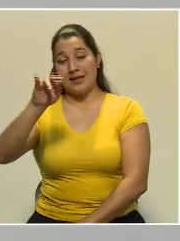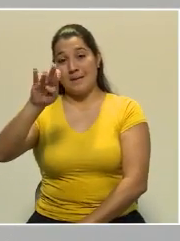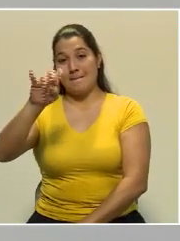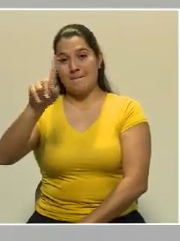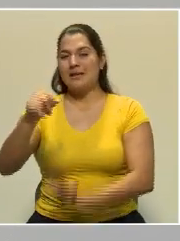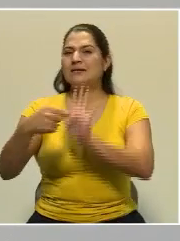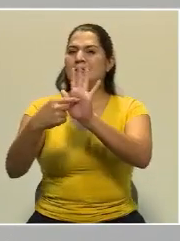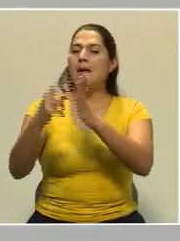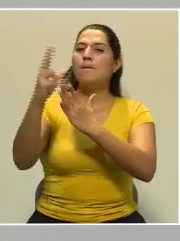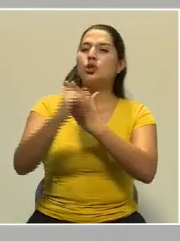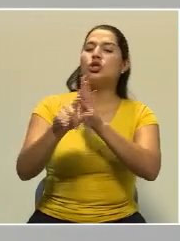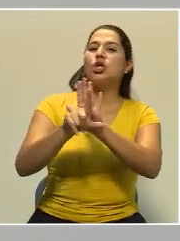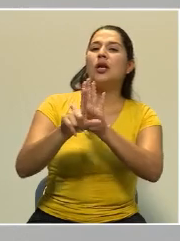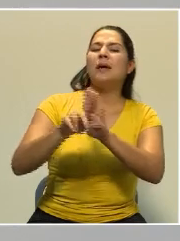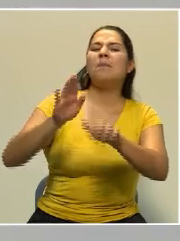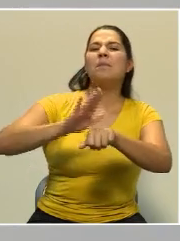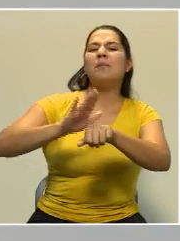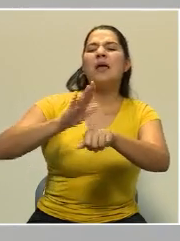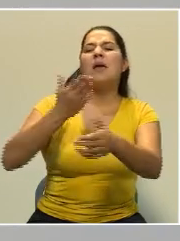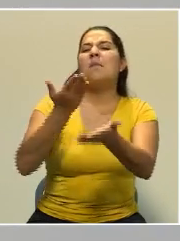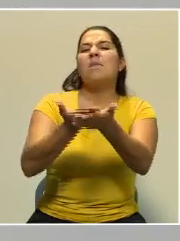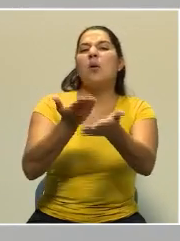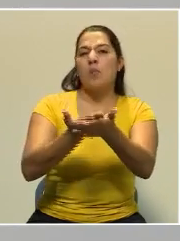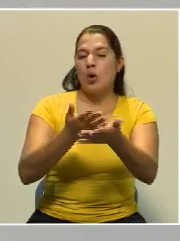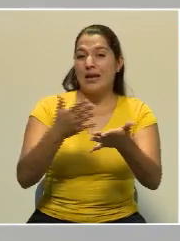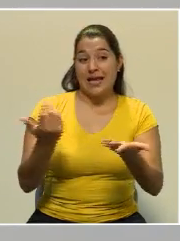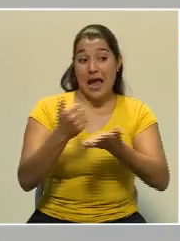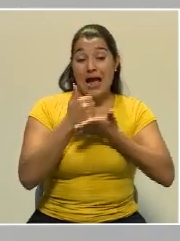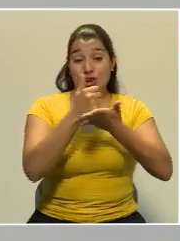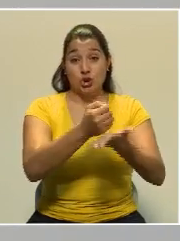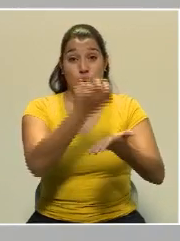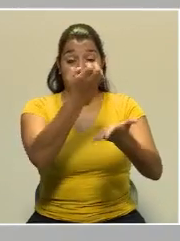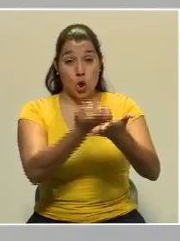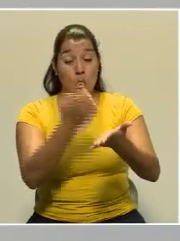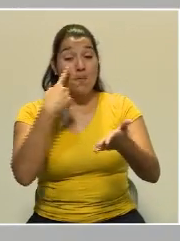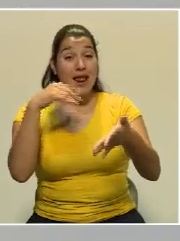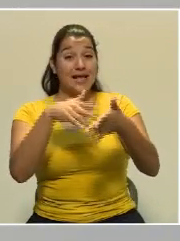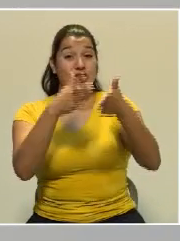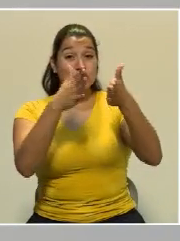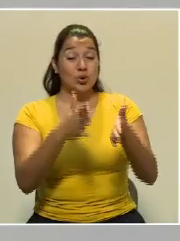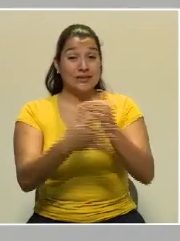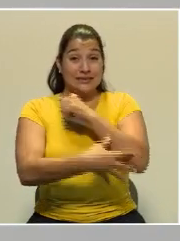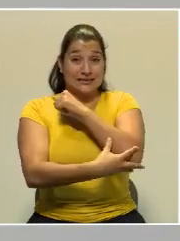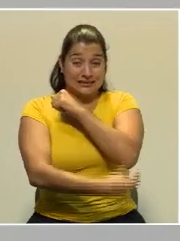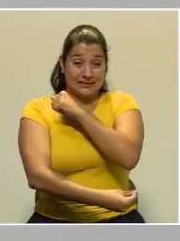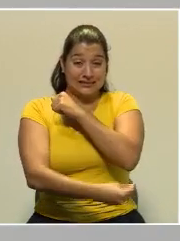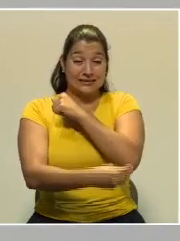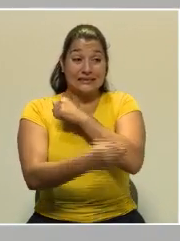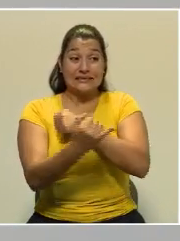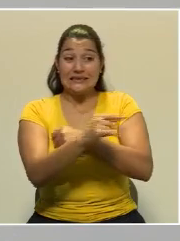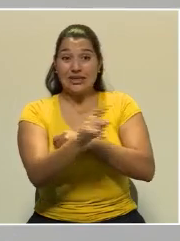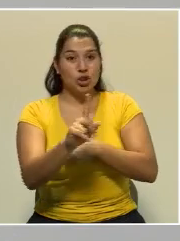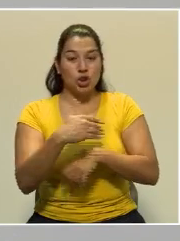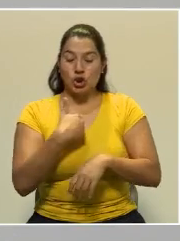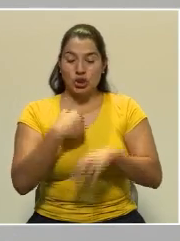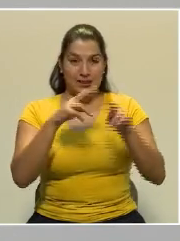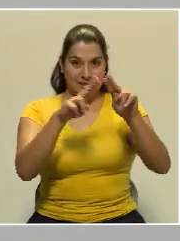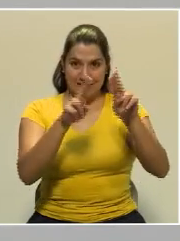creación de un bono de conectividad dirigido a estudiantes de escasos recursos que no tienen